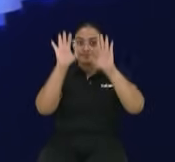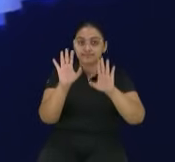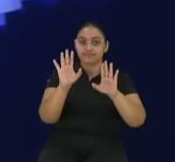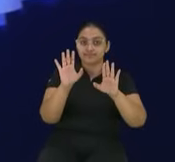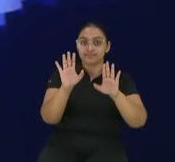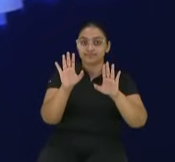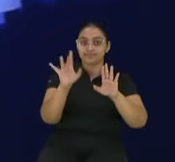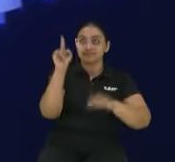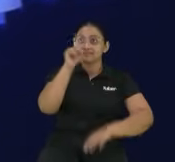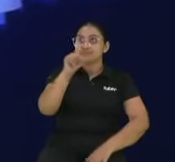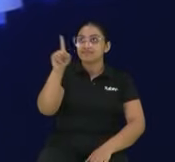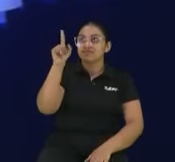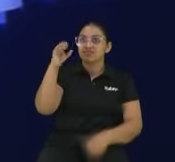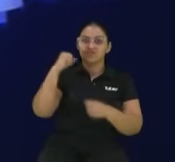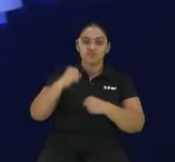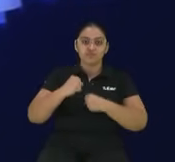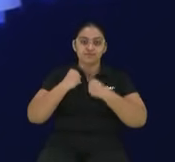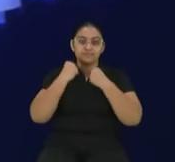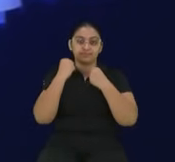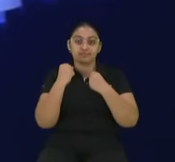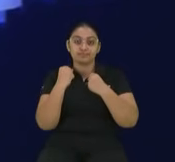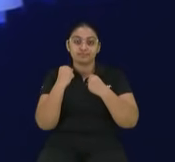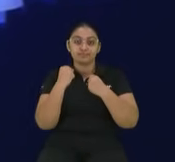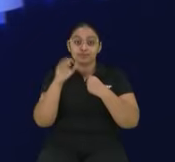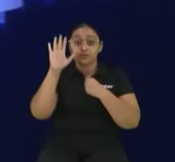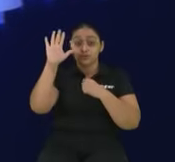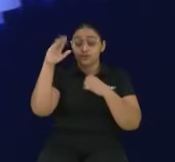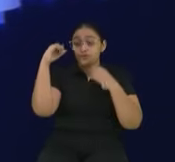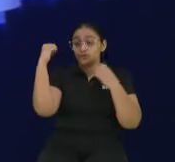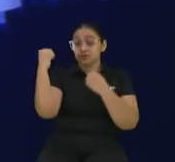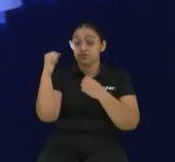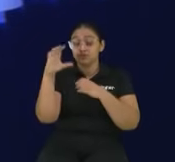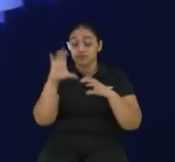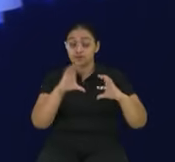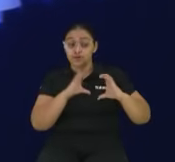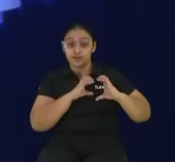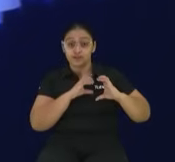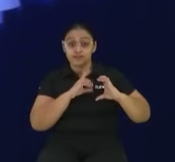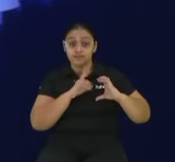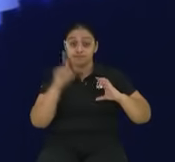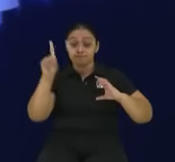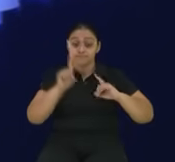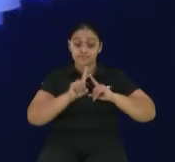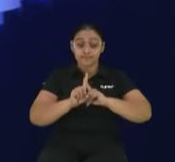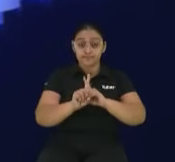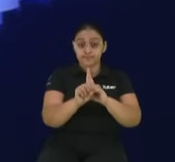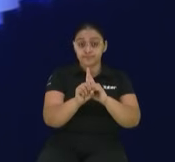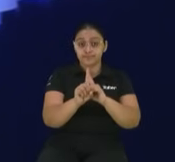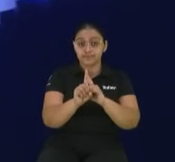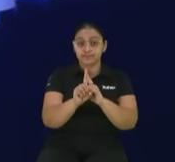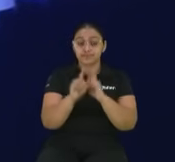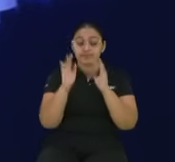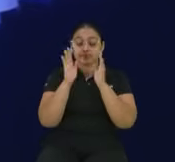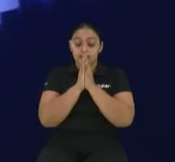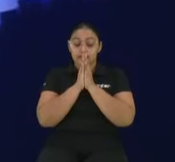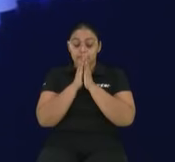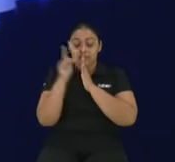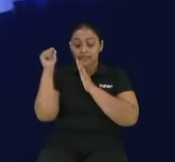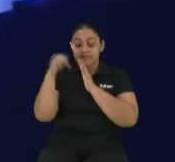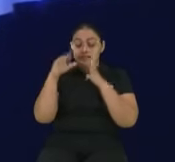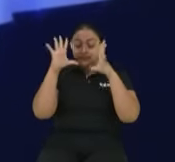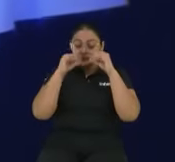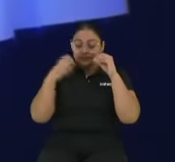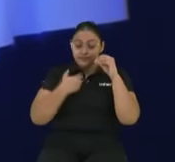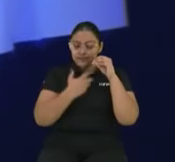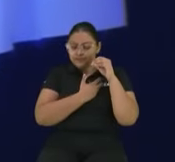sus fuerzas en cuyo corazón están tus caminos oremos al señor padre háblanos al corazón en esta noche gracias por